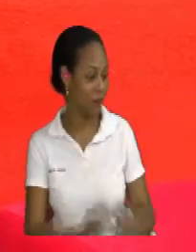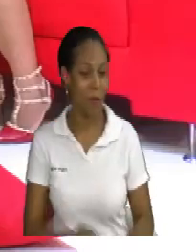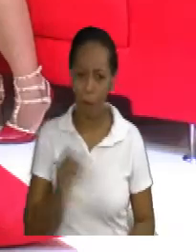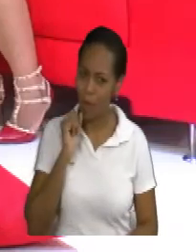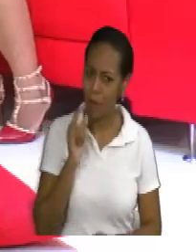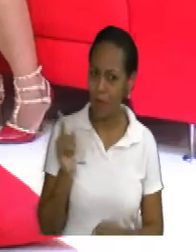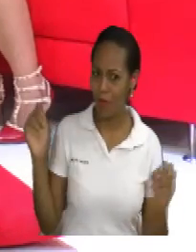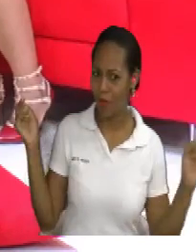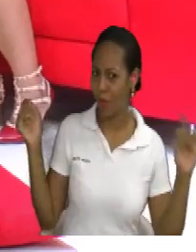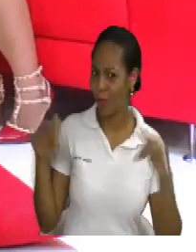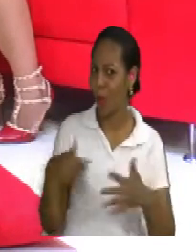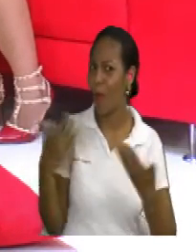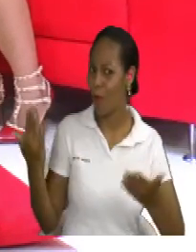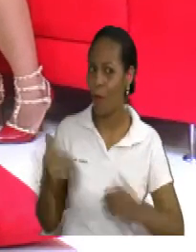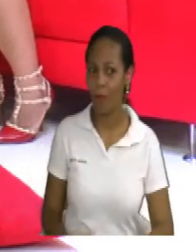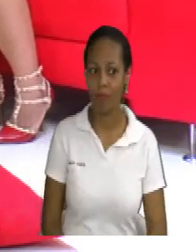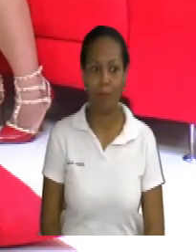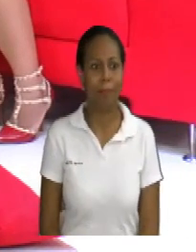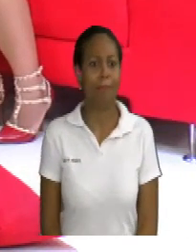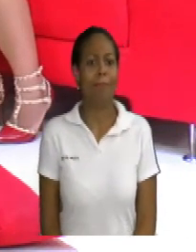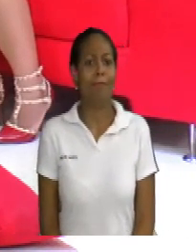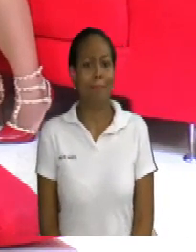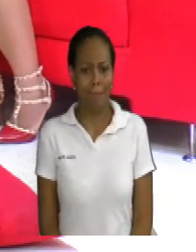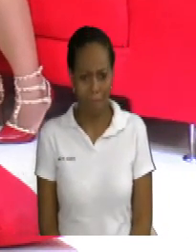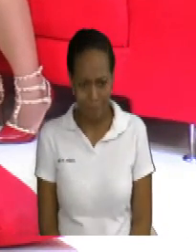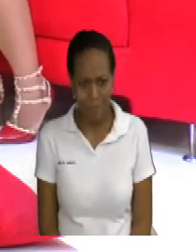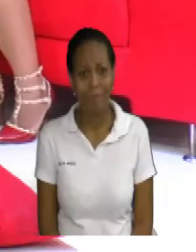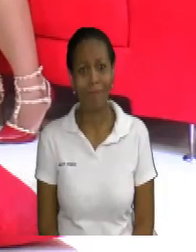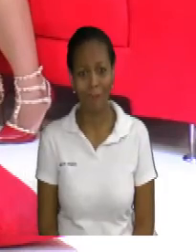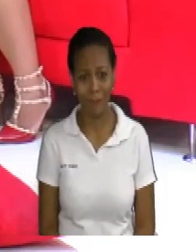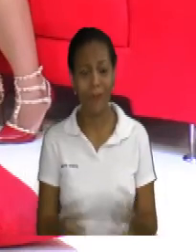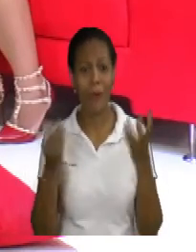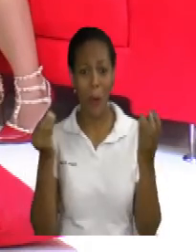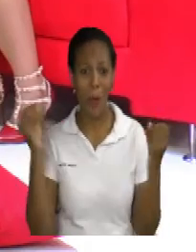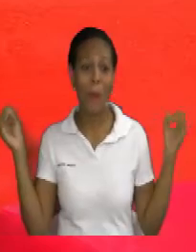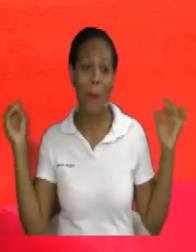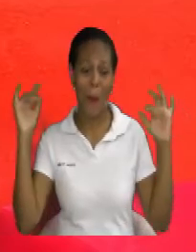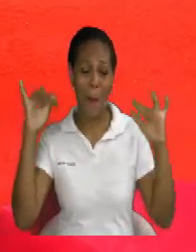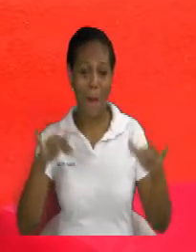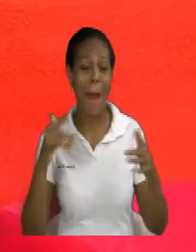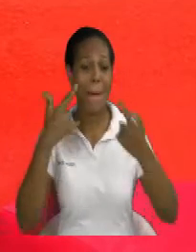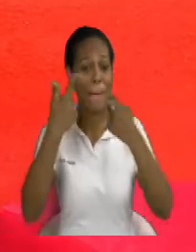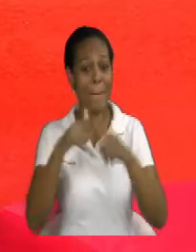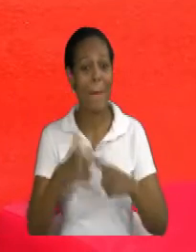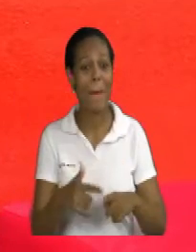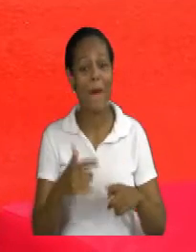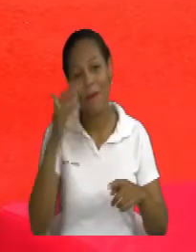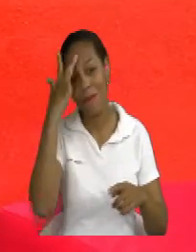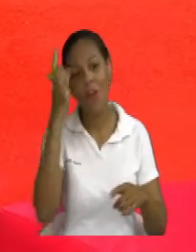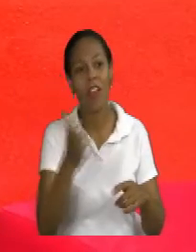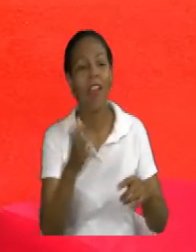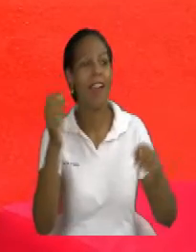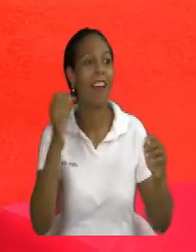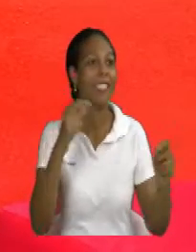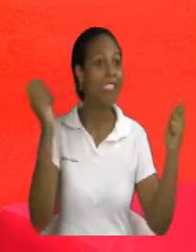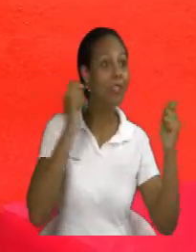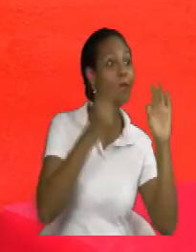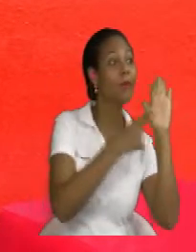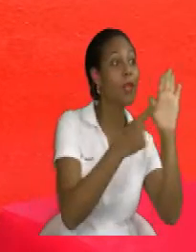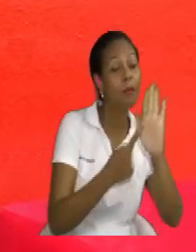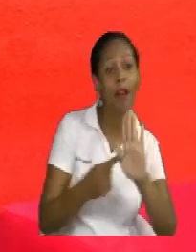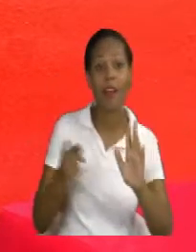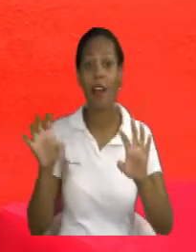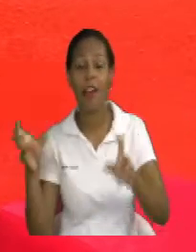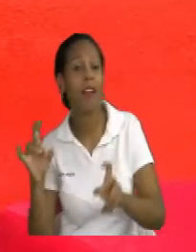este evento? Estuvo muy buena acogida, puesto que hicimos varias promociones, tanto radiales como acá en